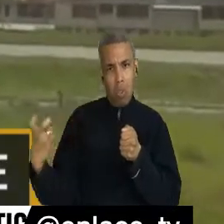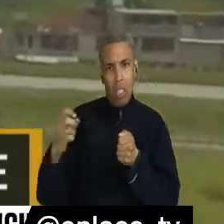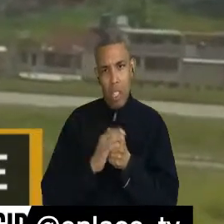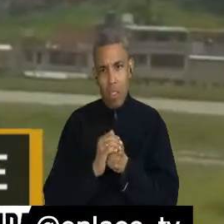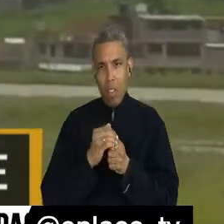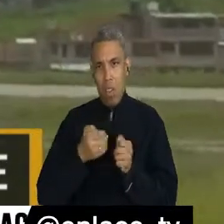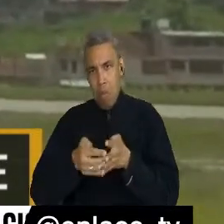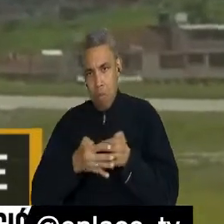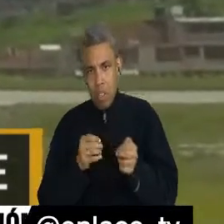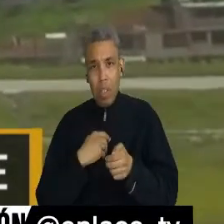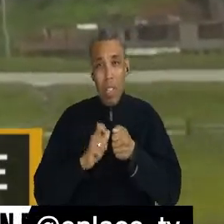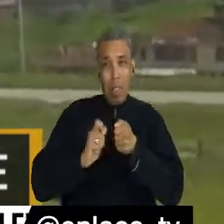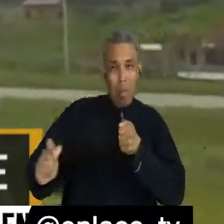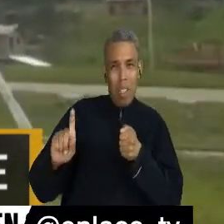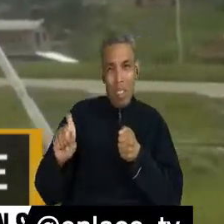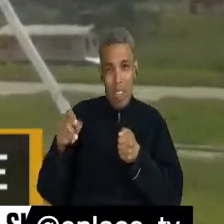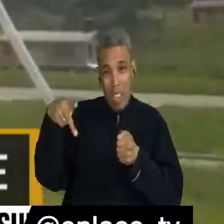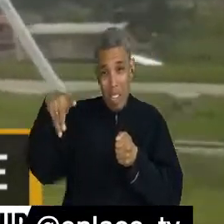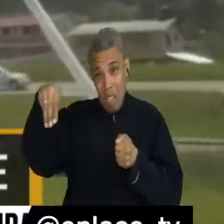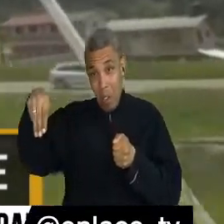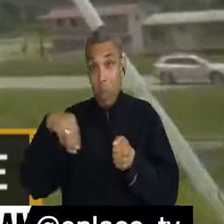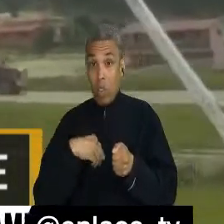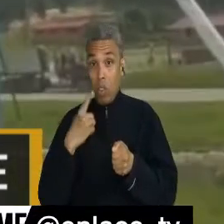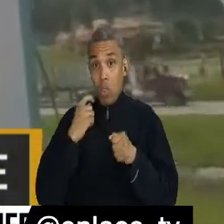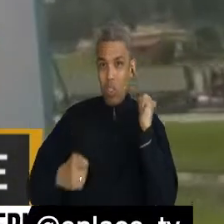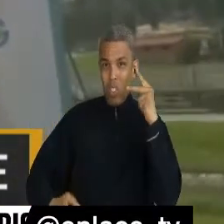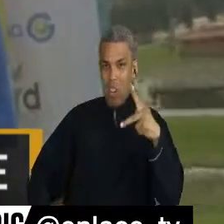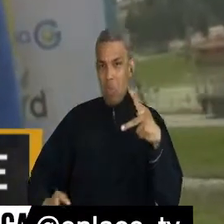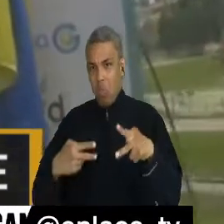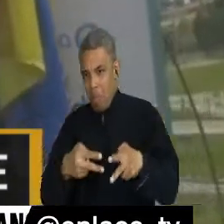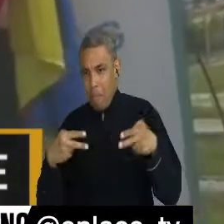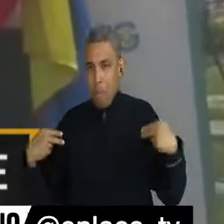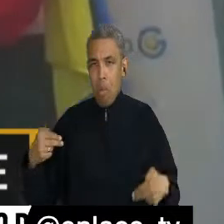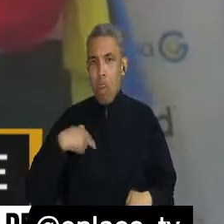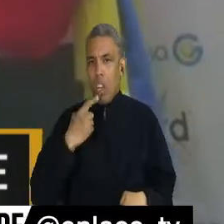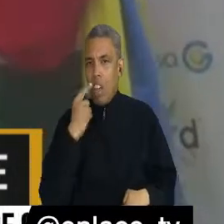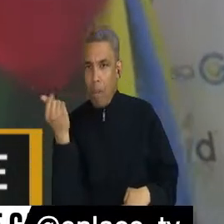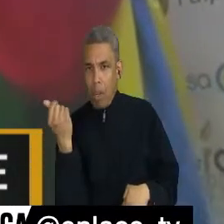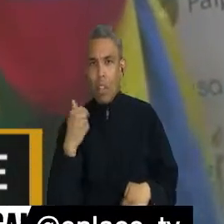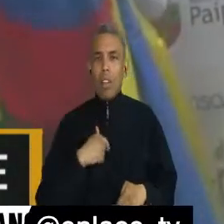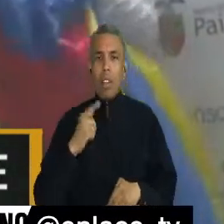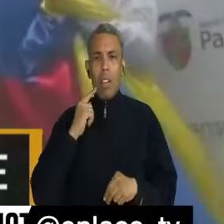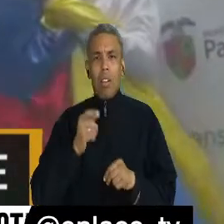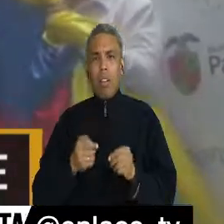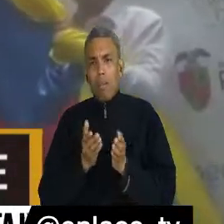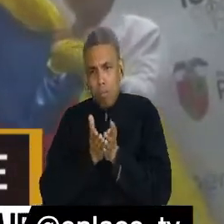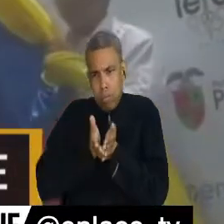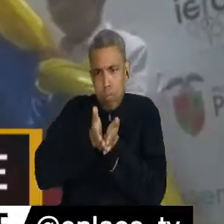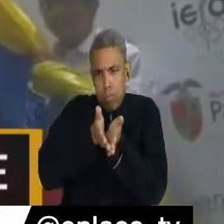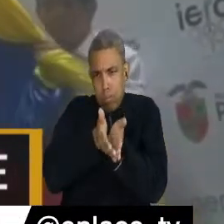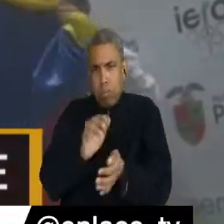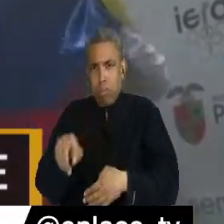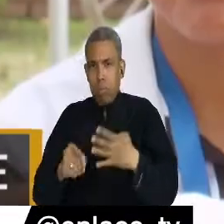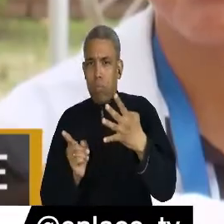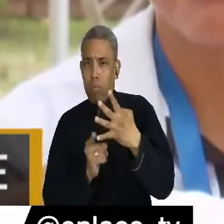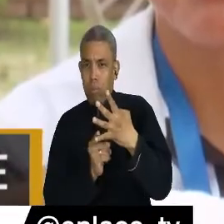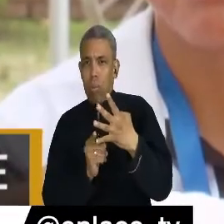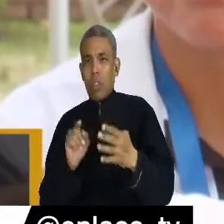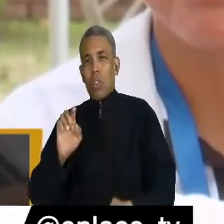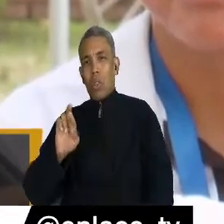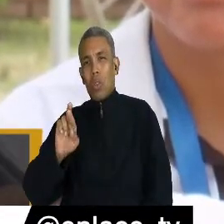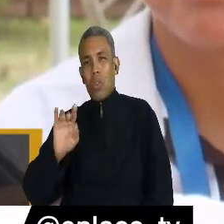de 6 kilómetros tuve plata. En la maratón le dio un cuarto lugar a Colombia con la compañera Romero Ortega, que tuvo